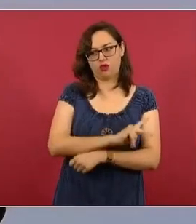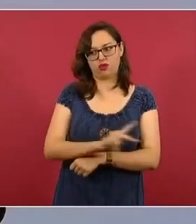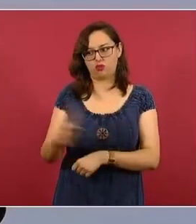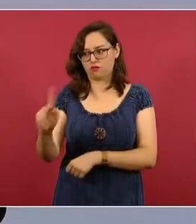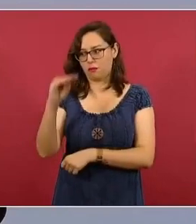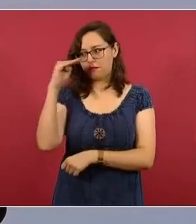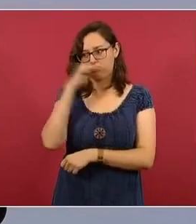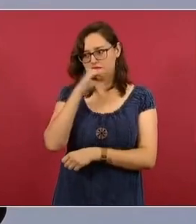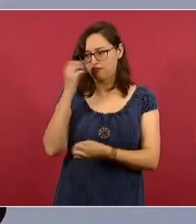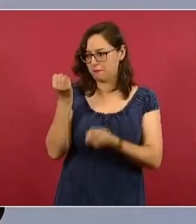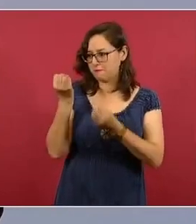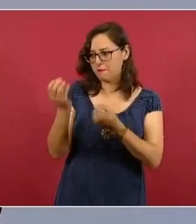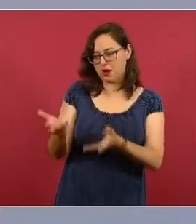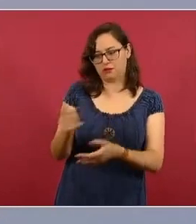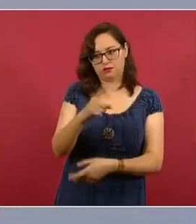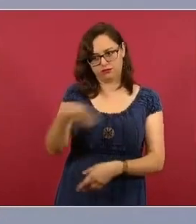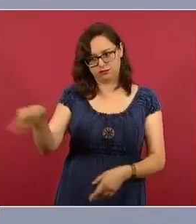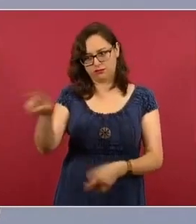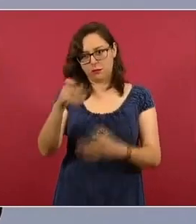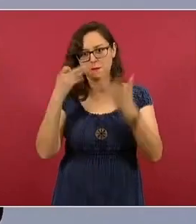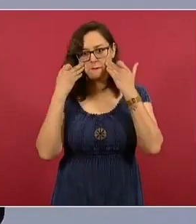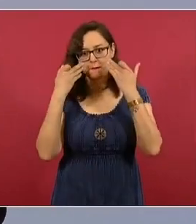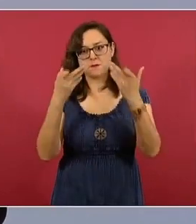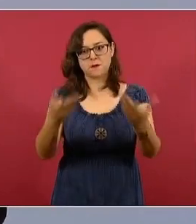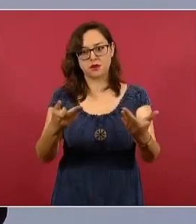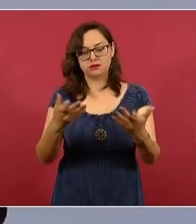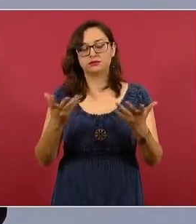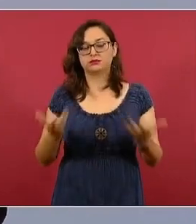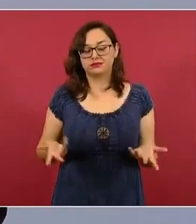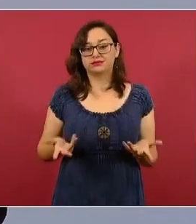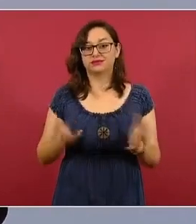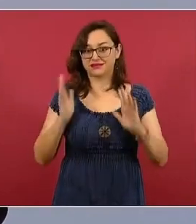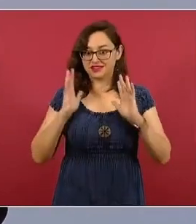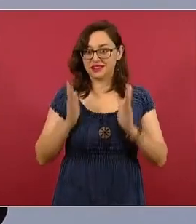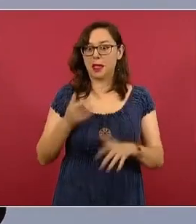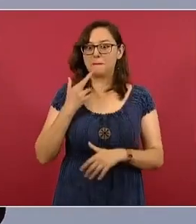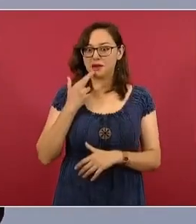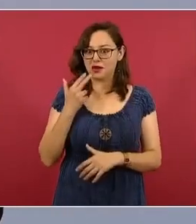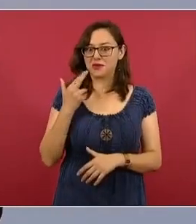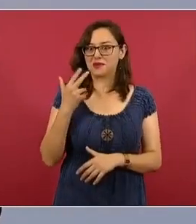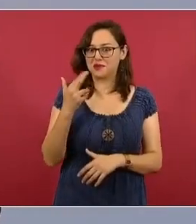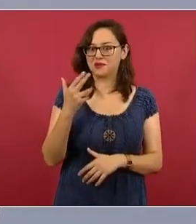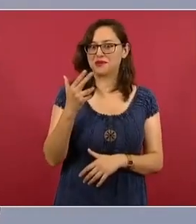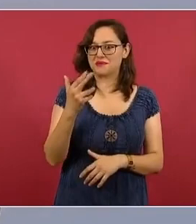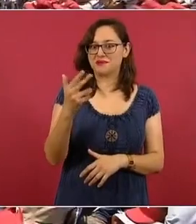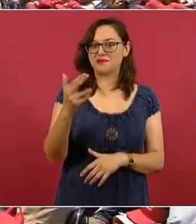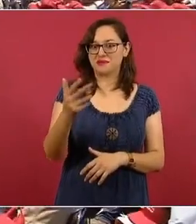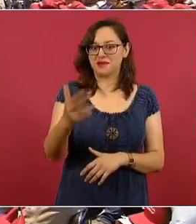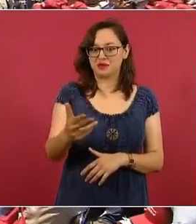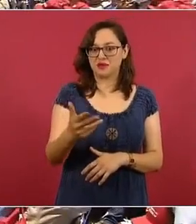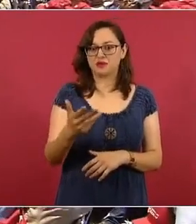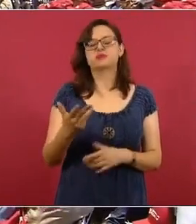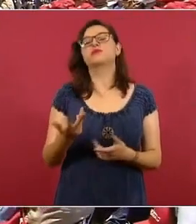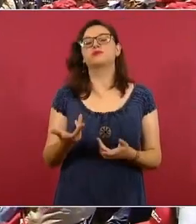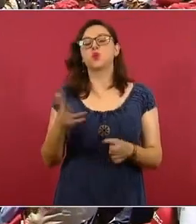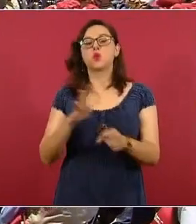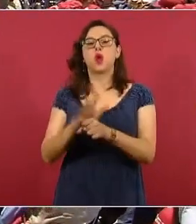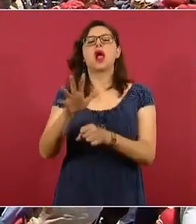manera gratuita, y ya tenemos resultados. Se